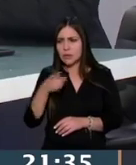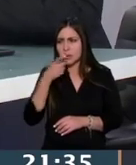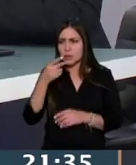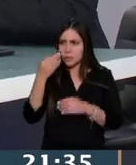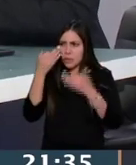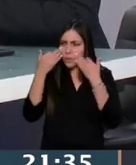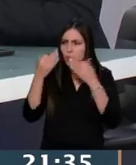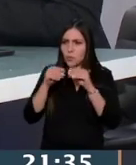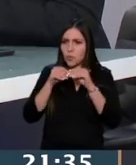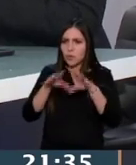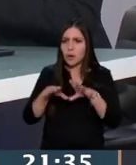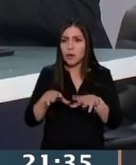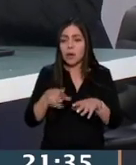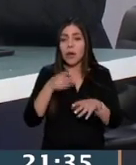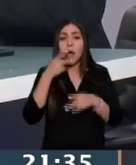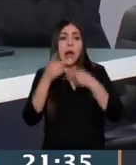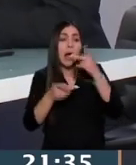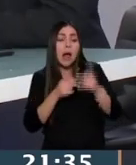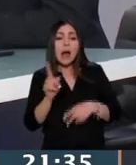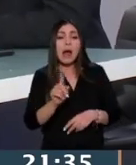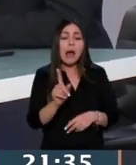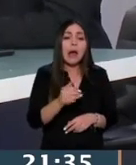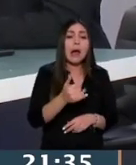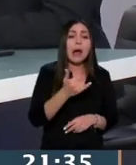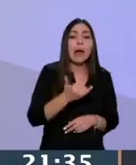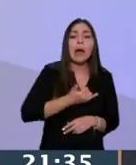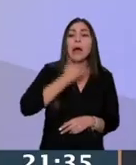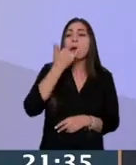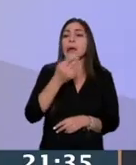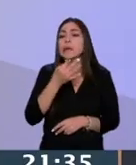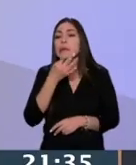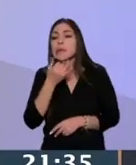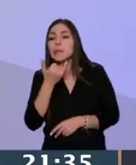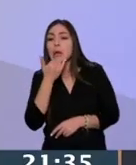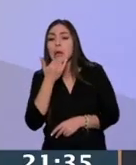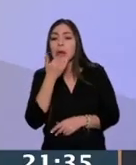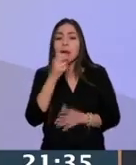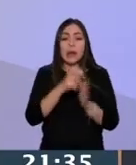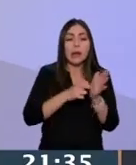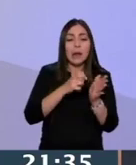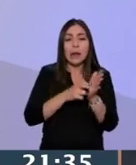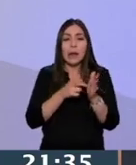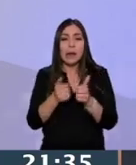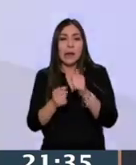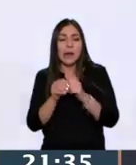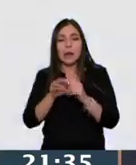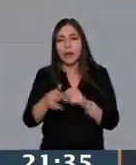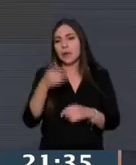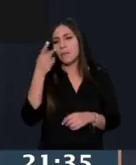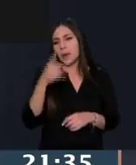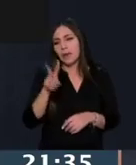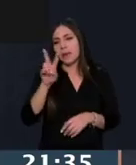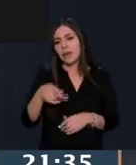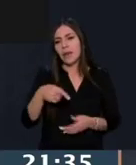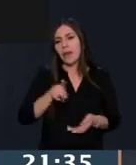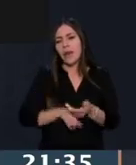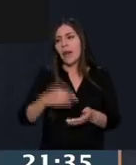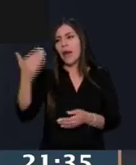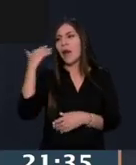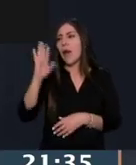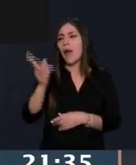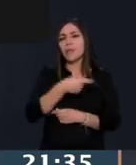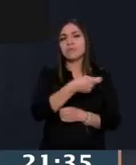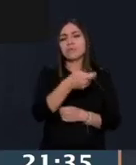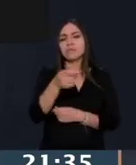exhibe, sí salen y dicen, ay, no, perdón, fue un error, en un tuit así chiquitito, ya lo corregimos, pero mientras tanto esto pues ya había circulado,